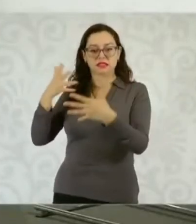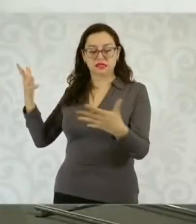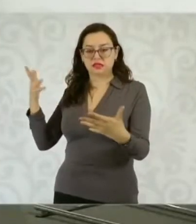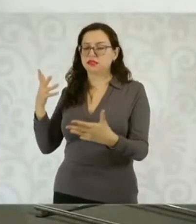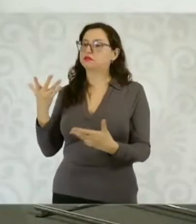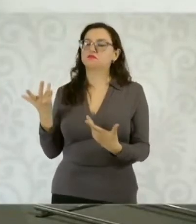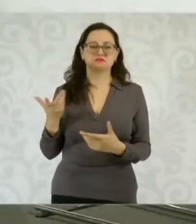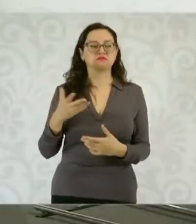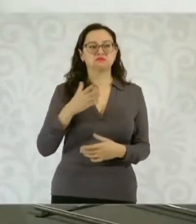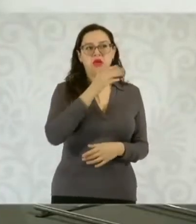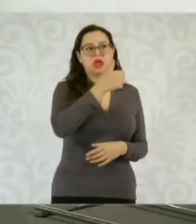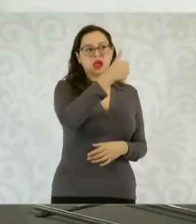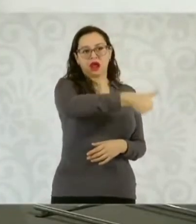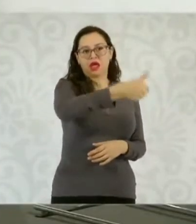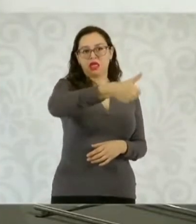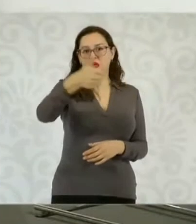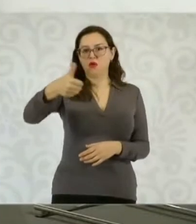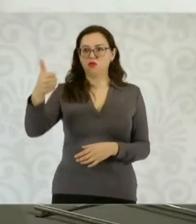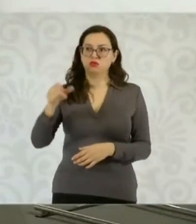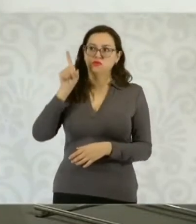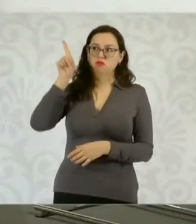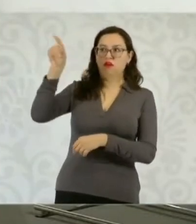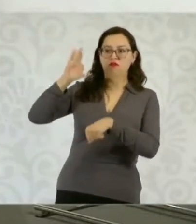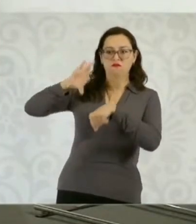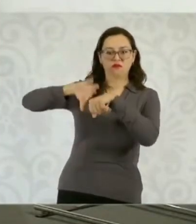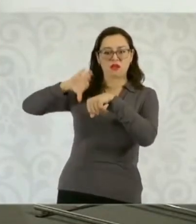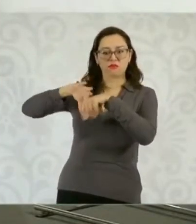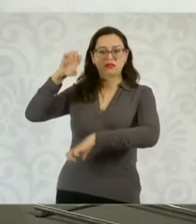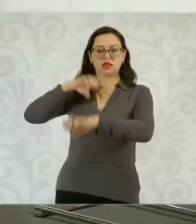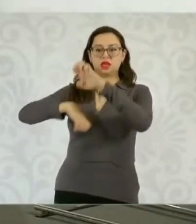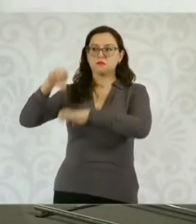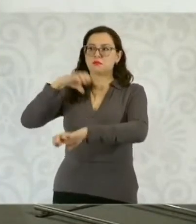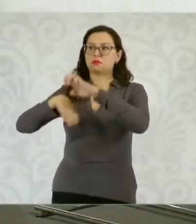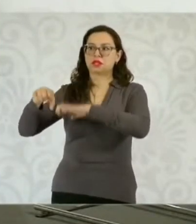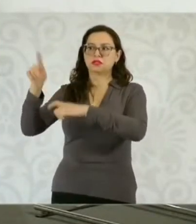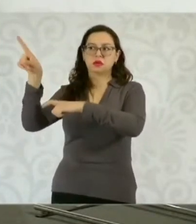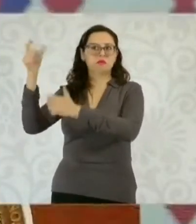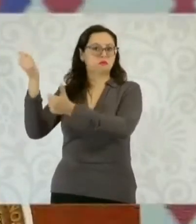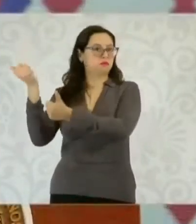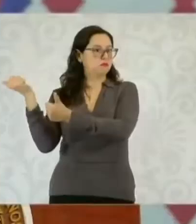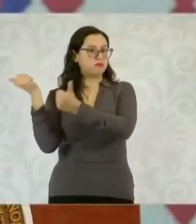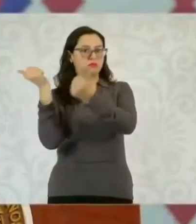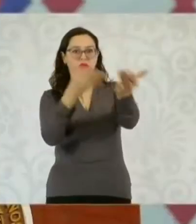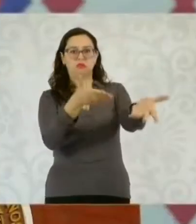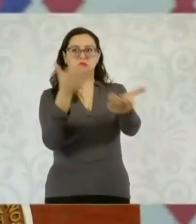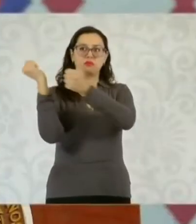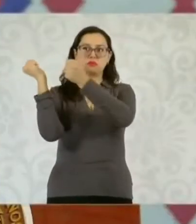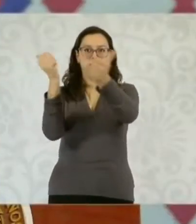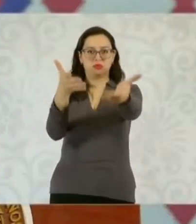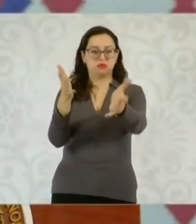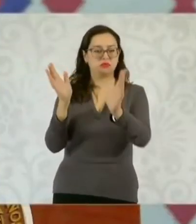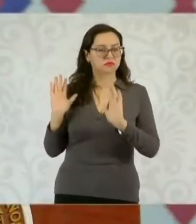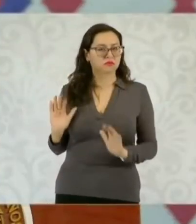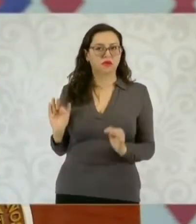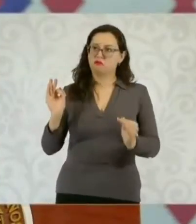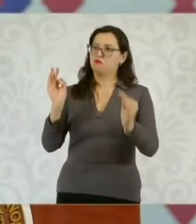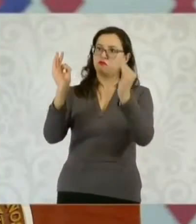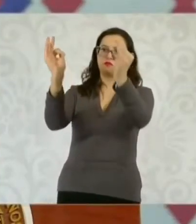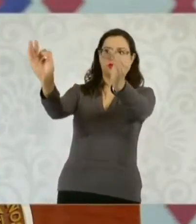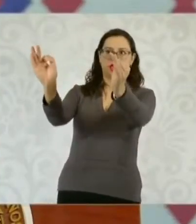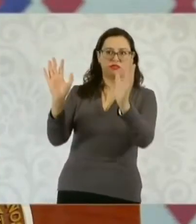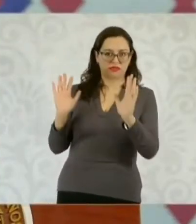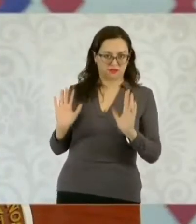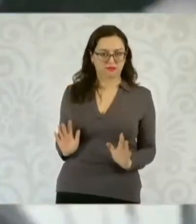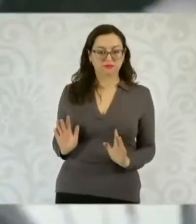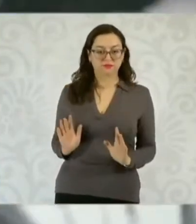llegar directamente del proveedor ahí. Y el proveedor tiene máximo 15 días naturales entre que se le solicita y tiene que entregar.